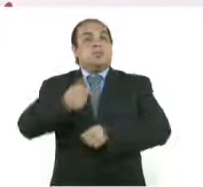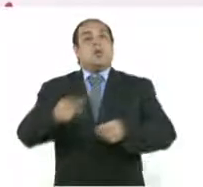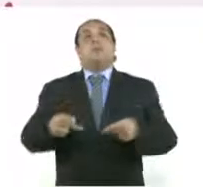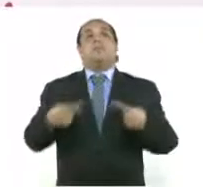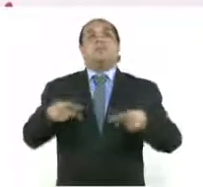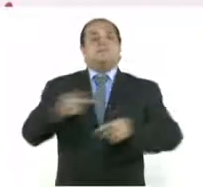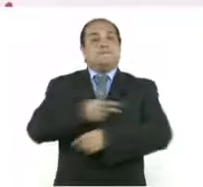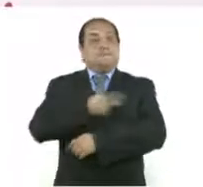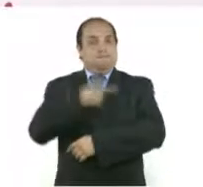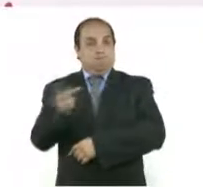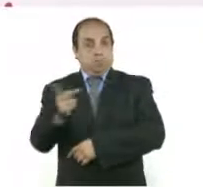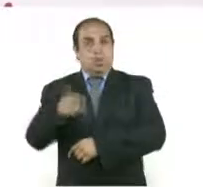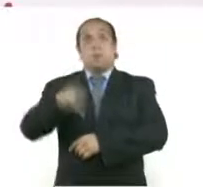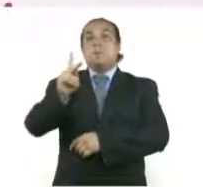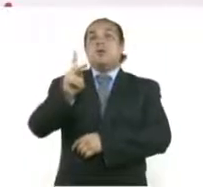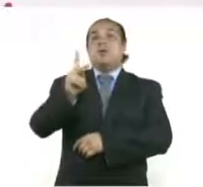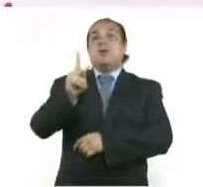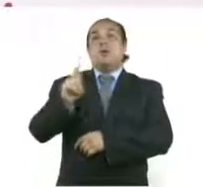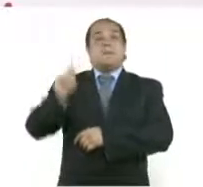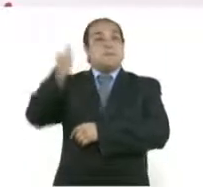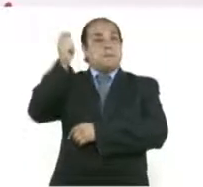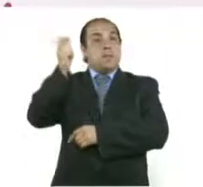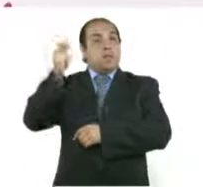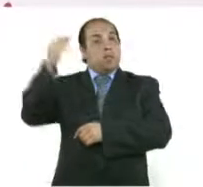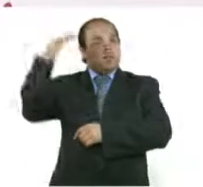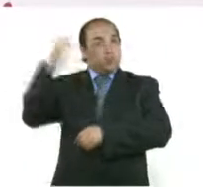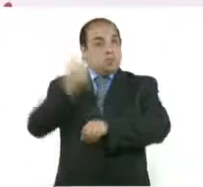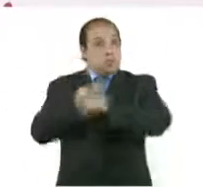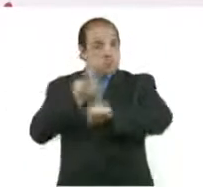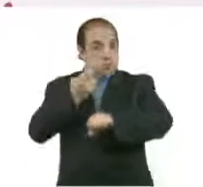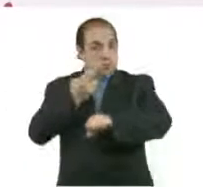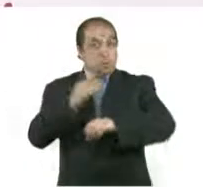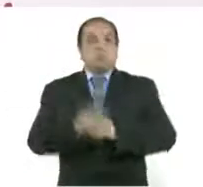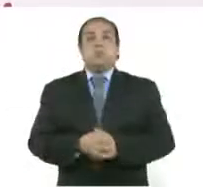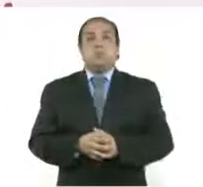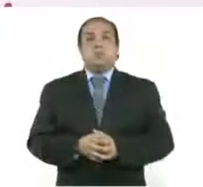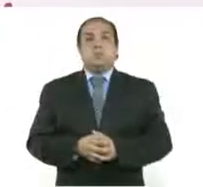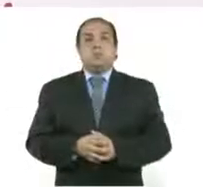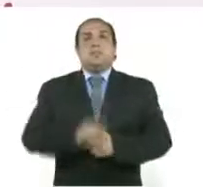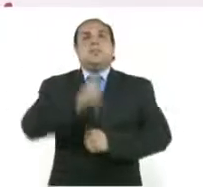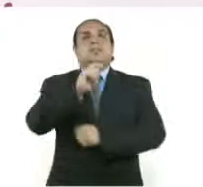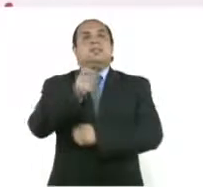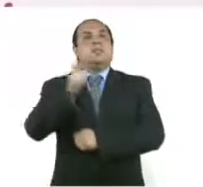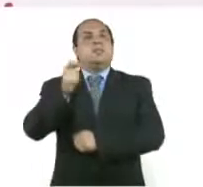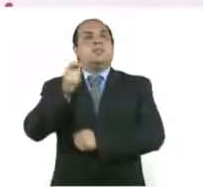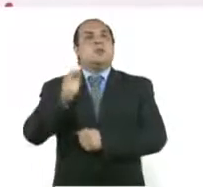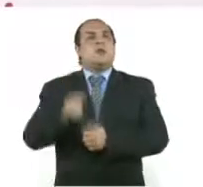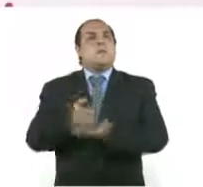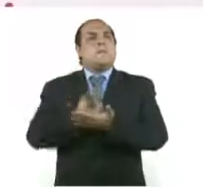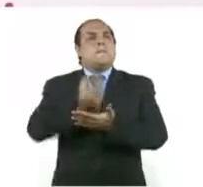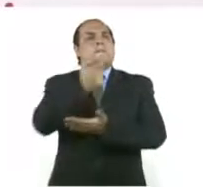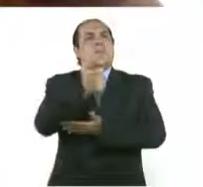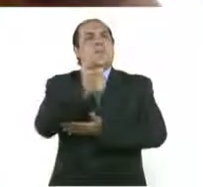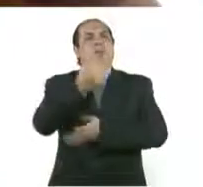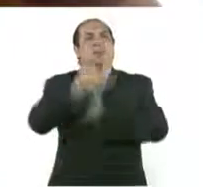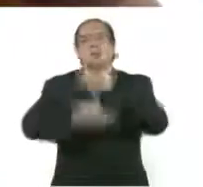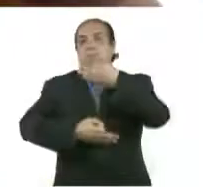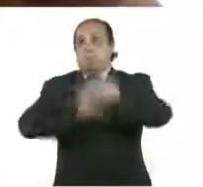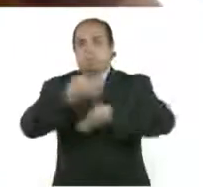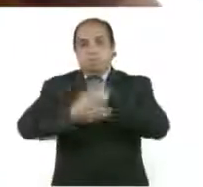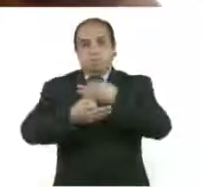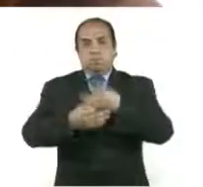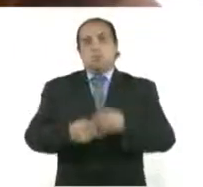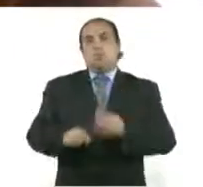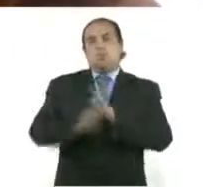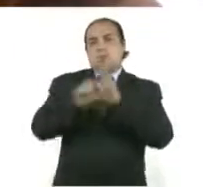pobres. Pero en el caso de la pensión de adultos mayores, es una pensión que es para todos, para quienes viven